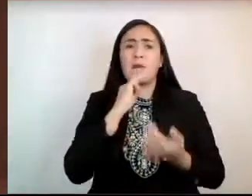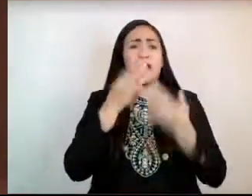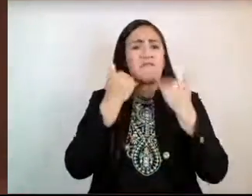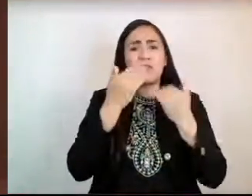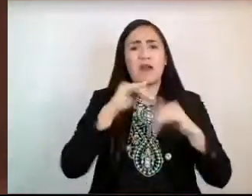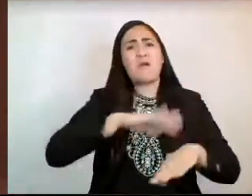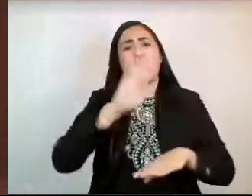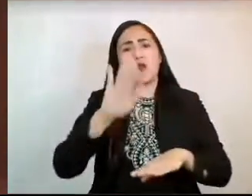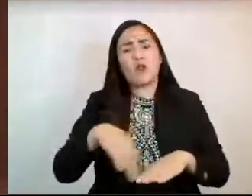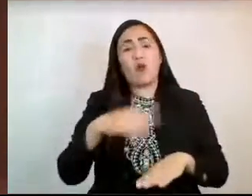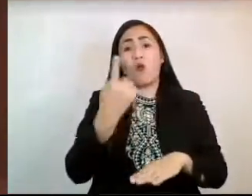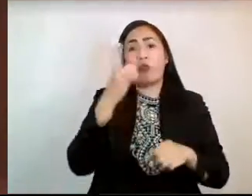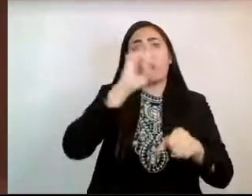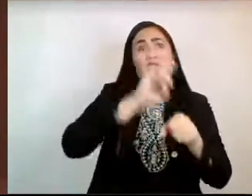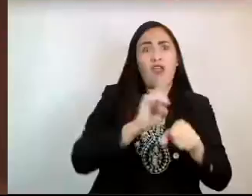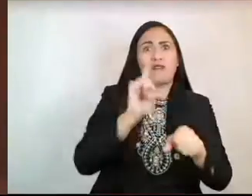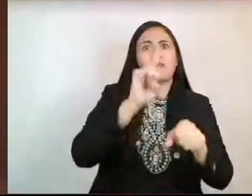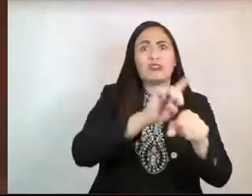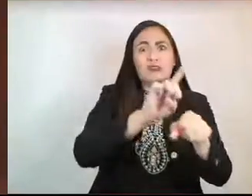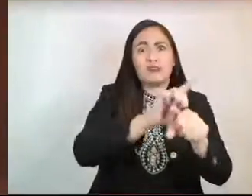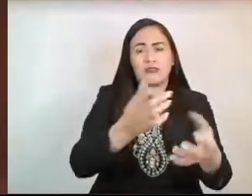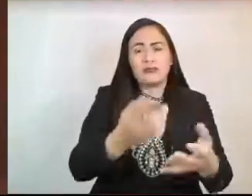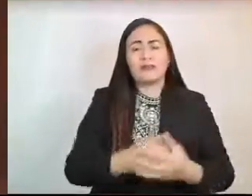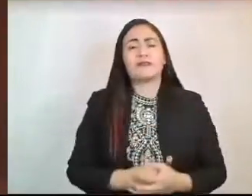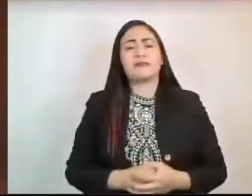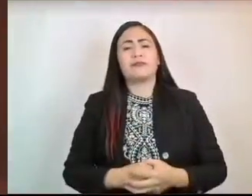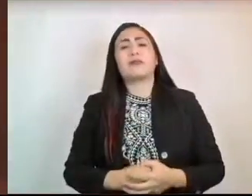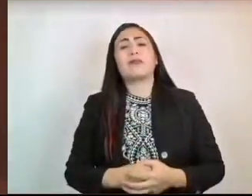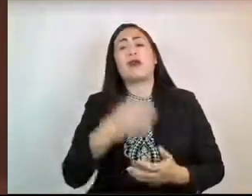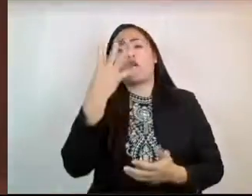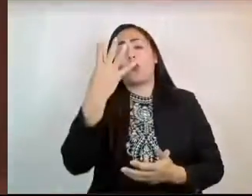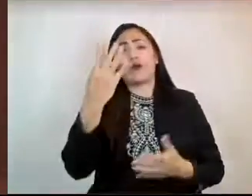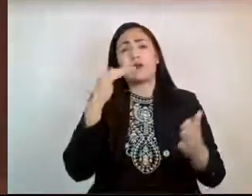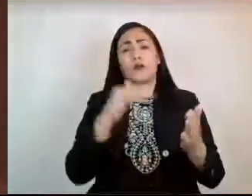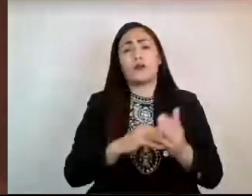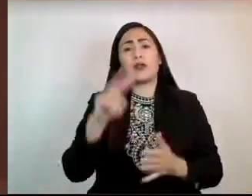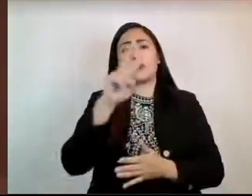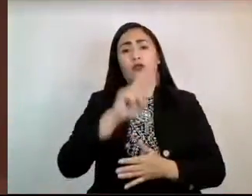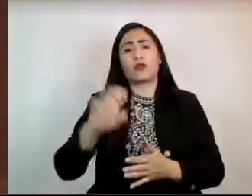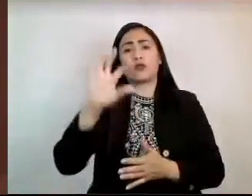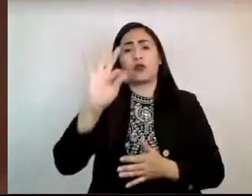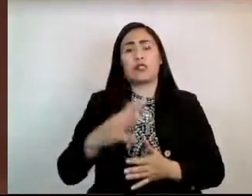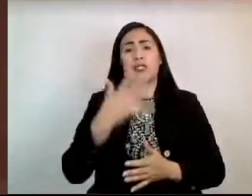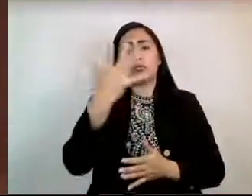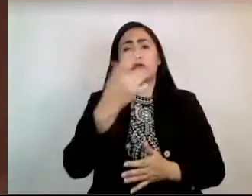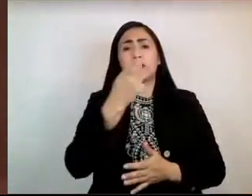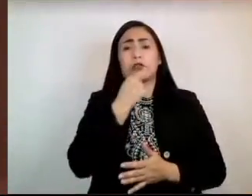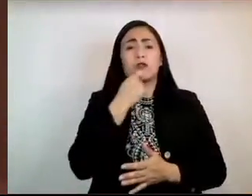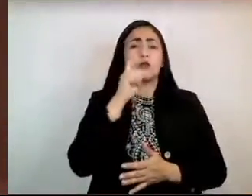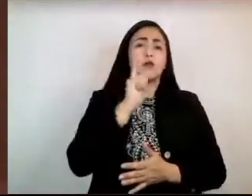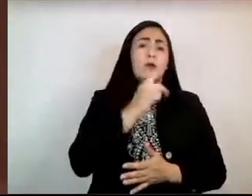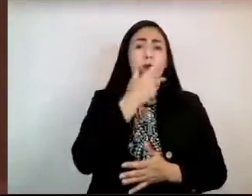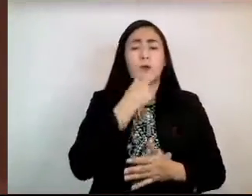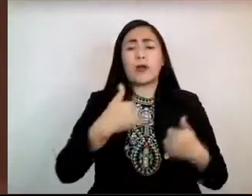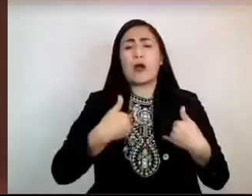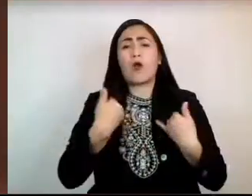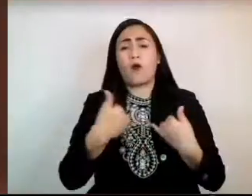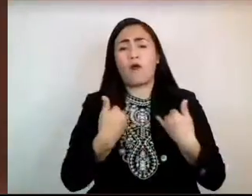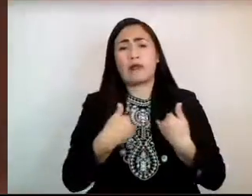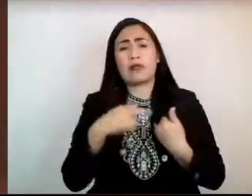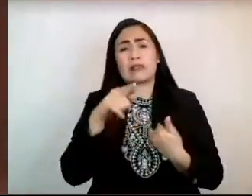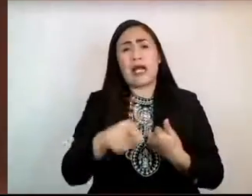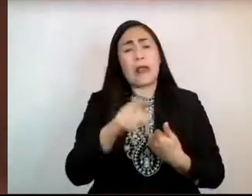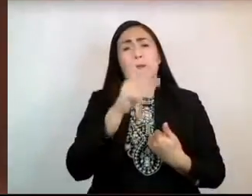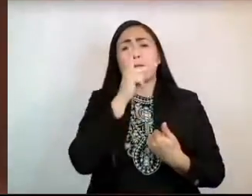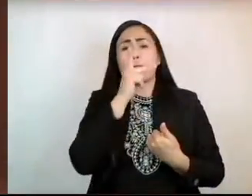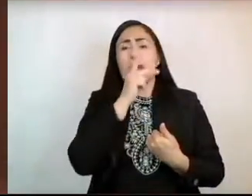24 horas. En dicho documento, de los 4,245 niños, niñas y adolescentes que quedaron en